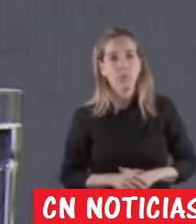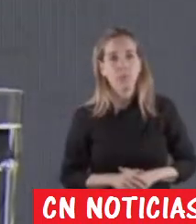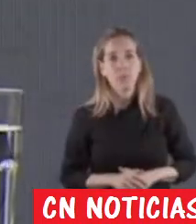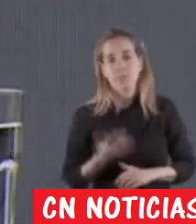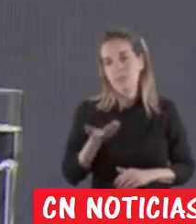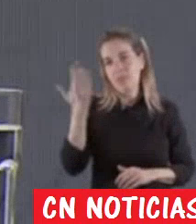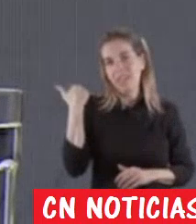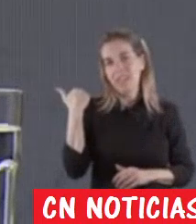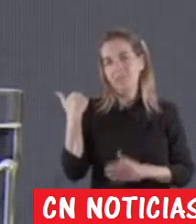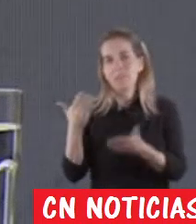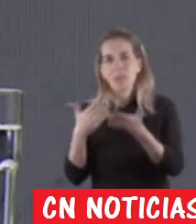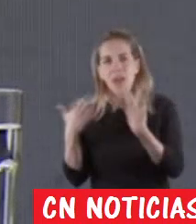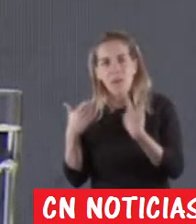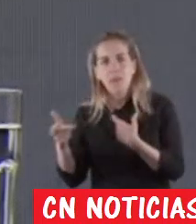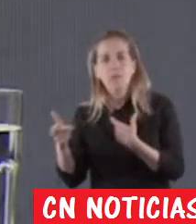Ayer hablábamos con Sergio